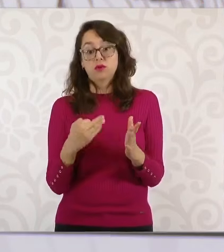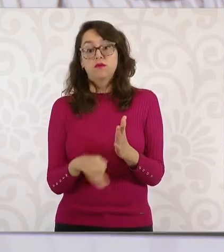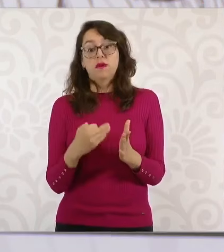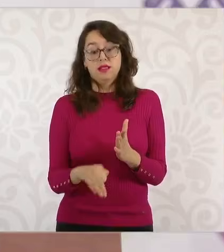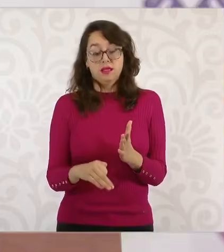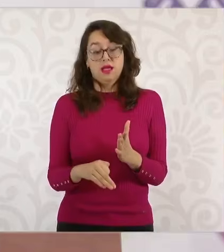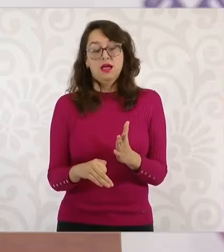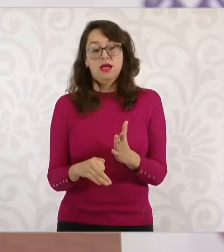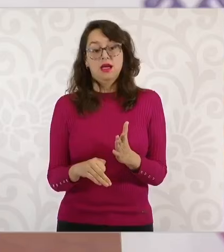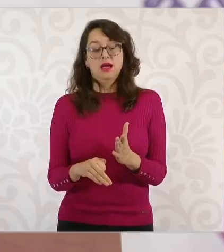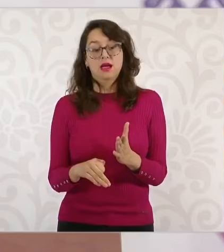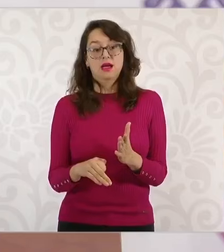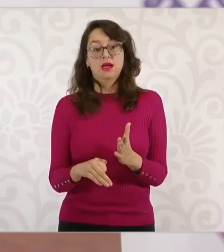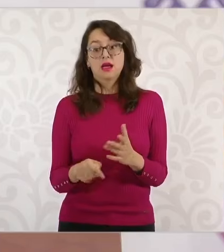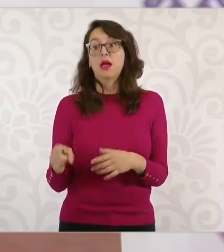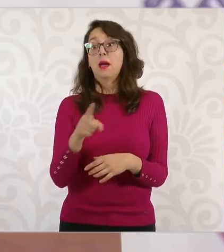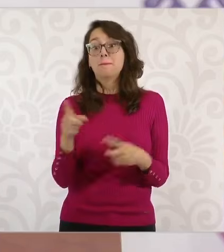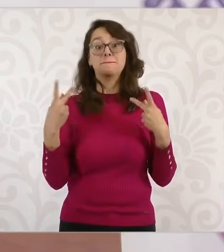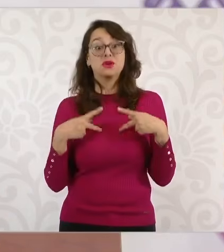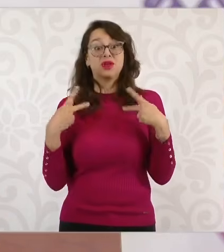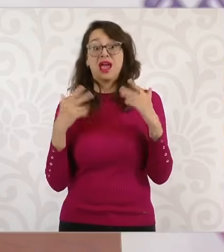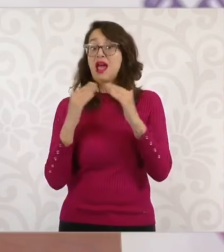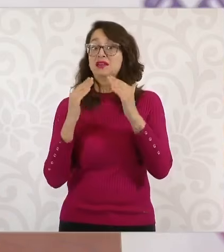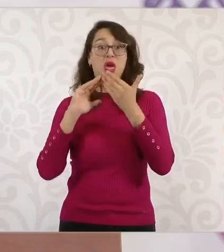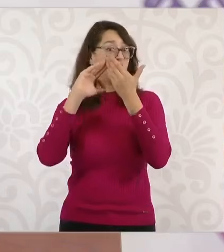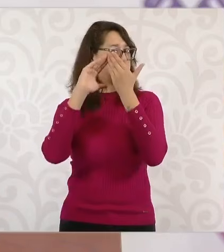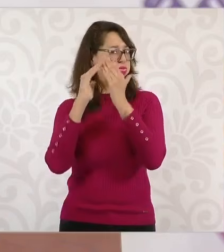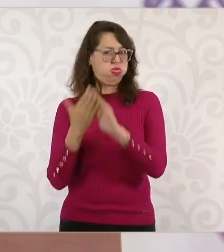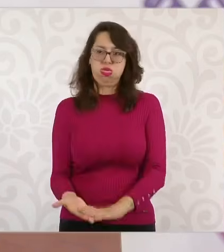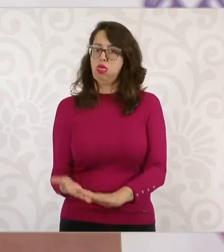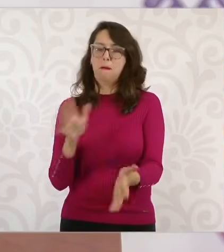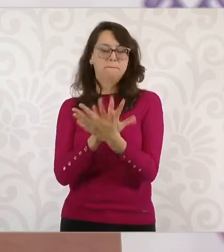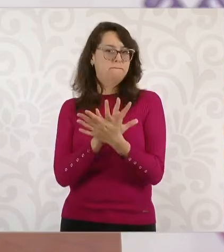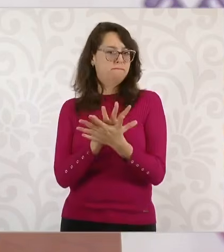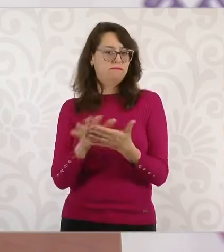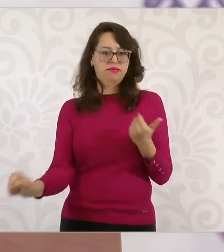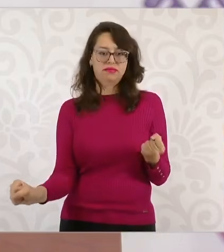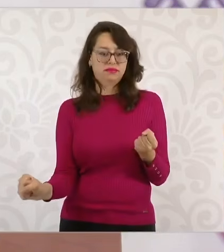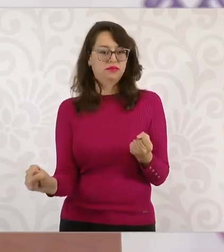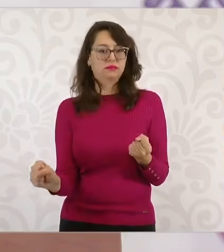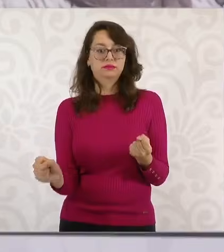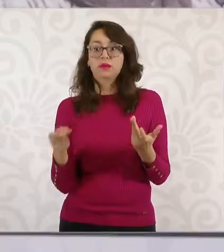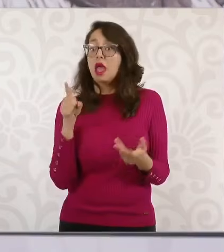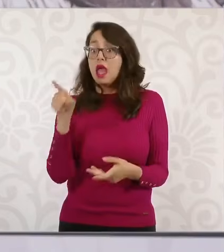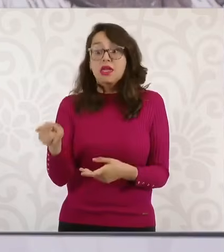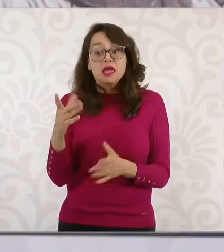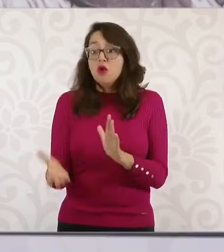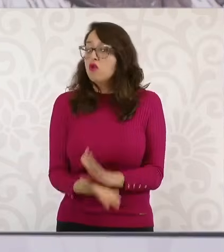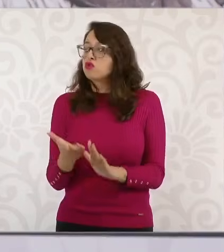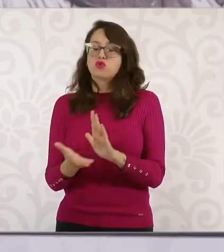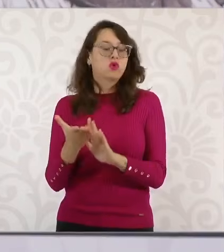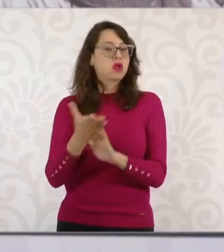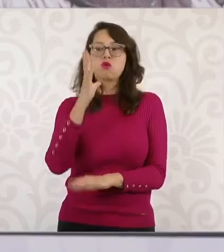es a aquellas personas que hayan perdido por completo su casa, incluso que ya no la puedan